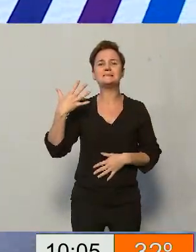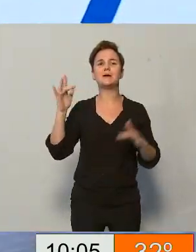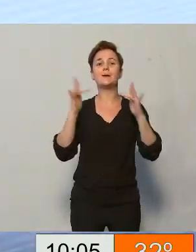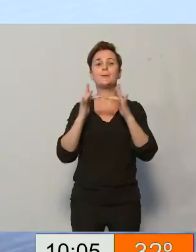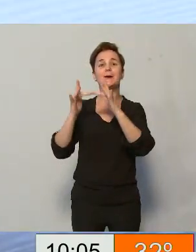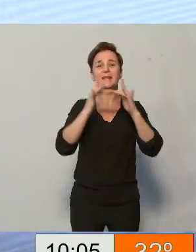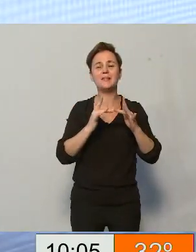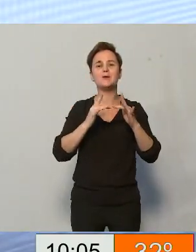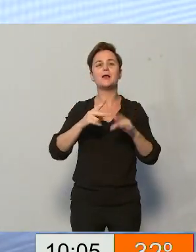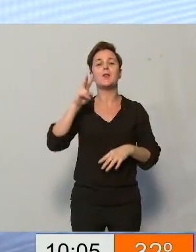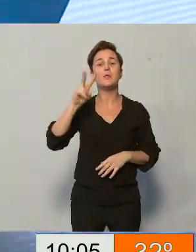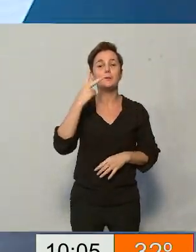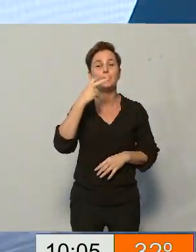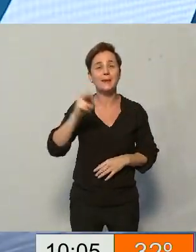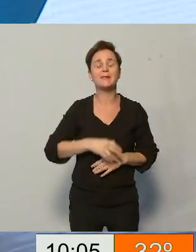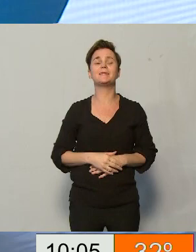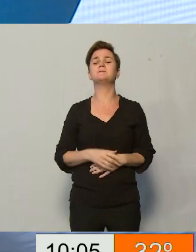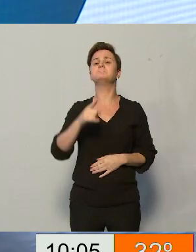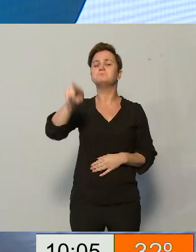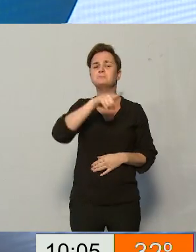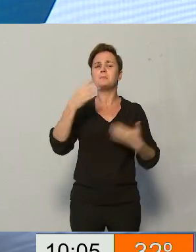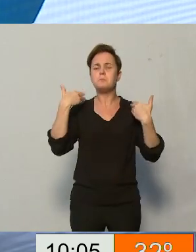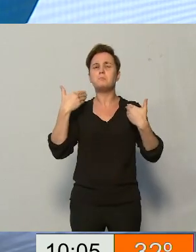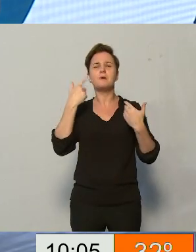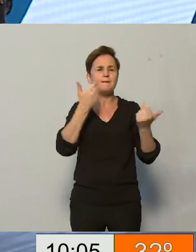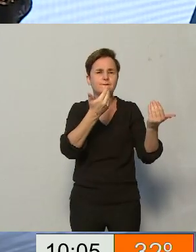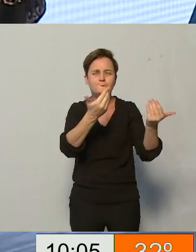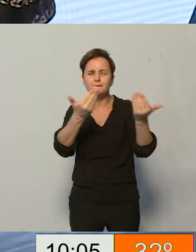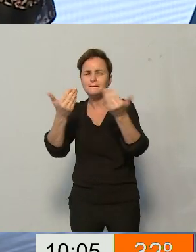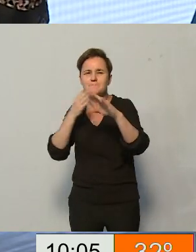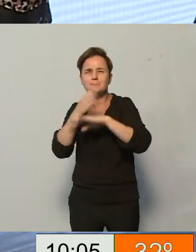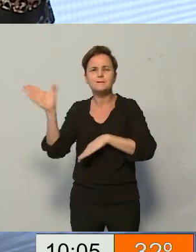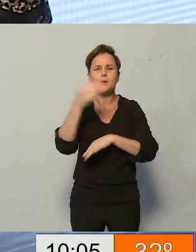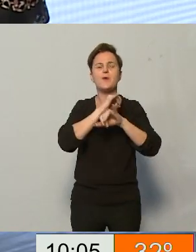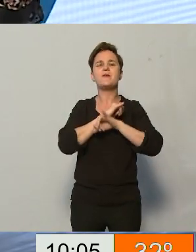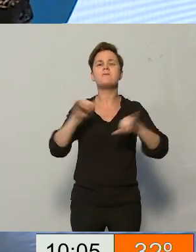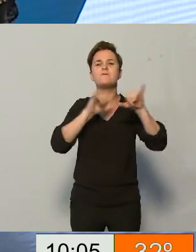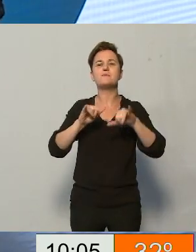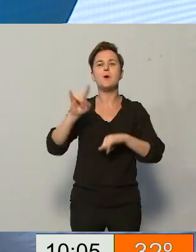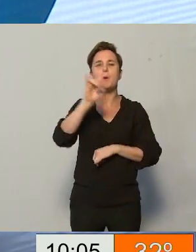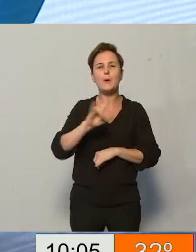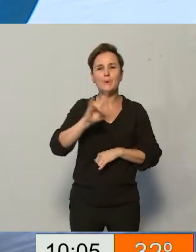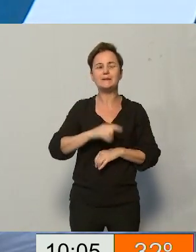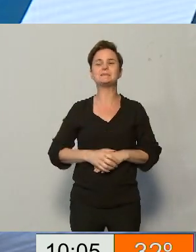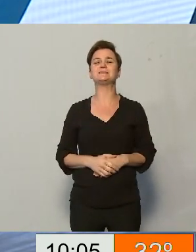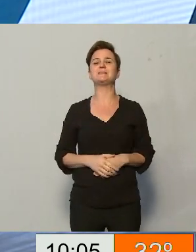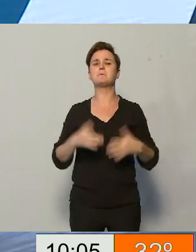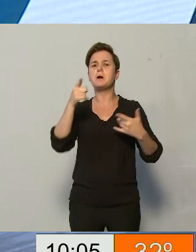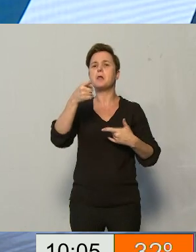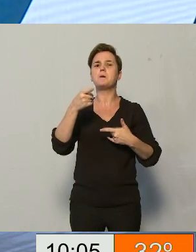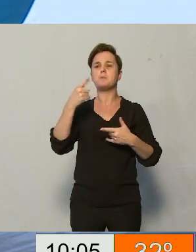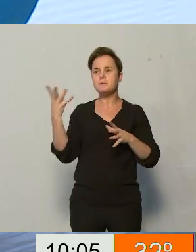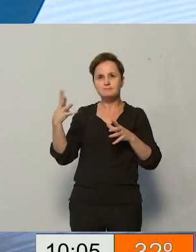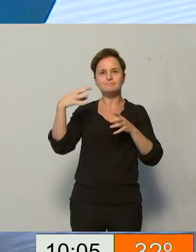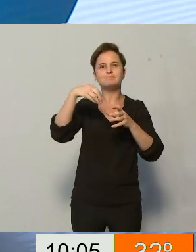virtual 2020, donde vas a poder acceder a toda la info de la UNL para que puedas formar